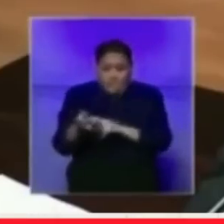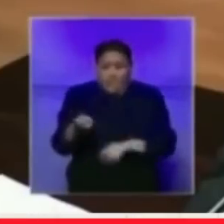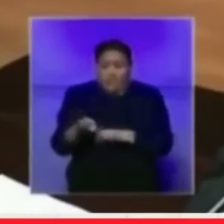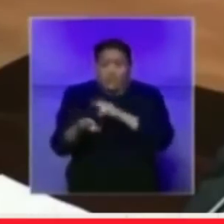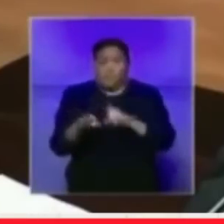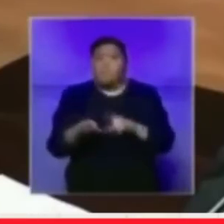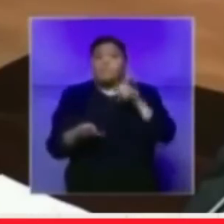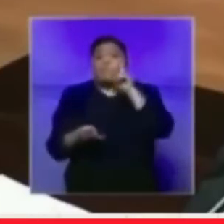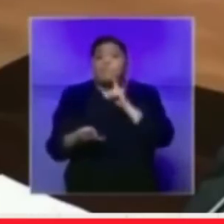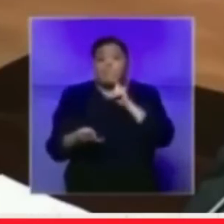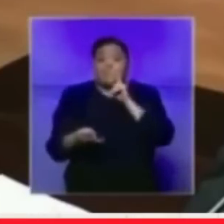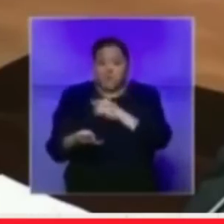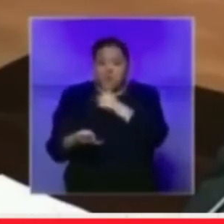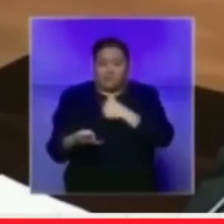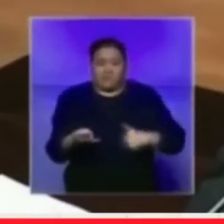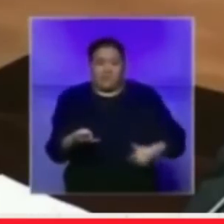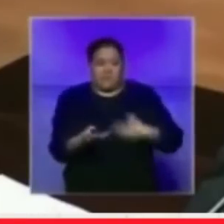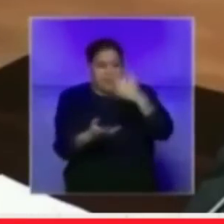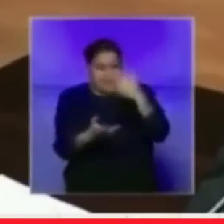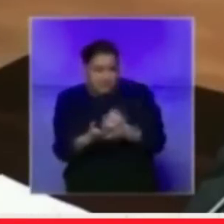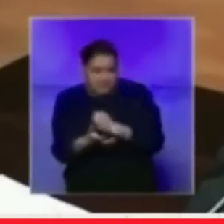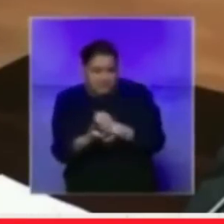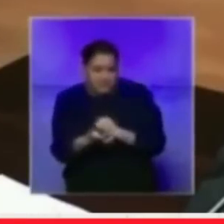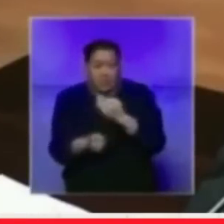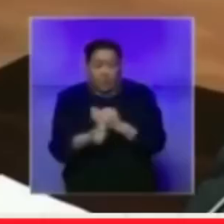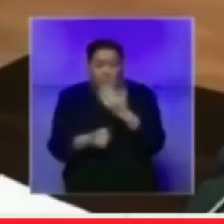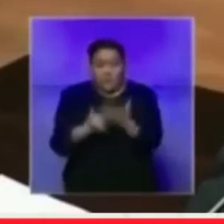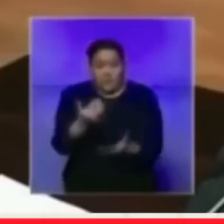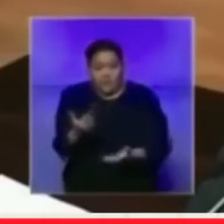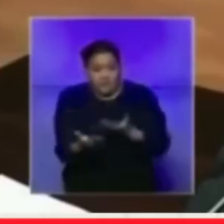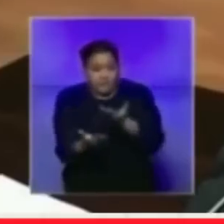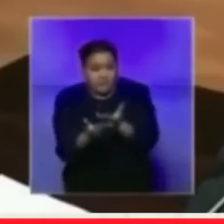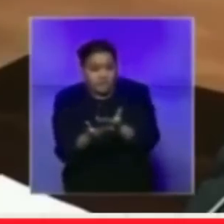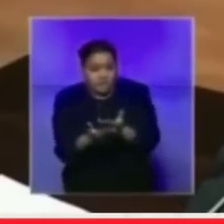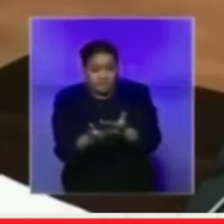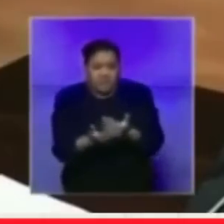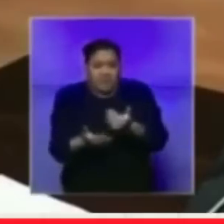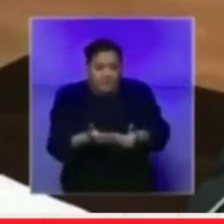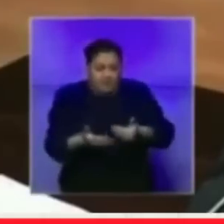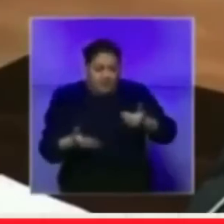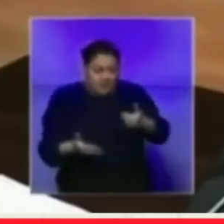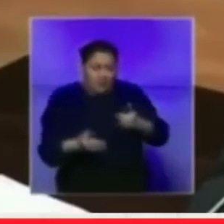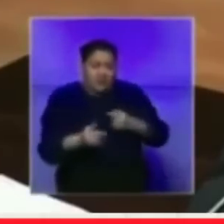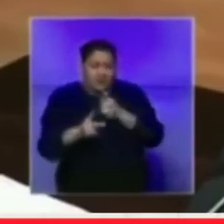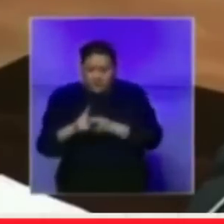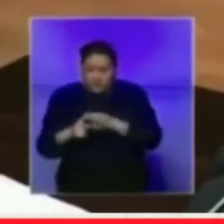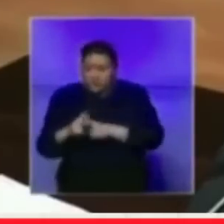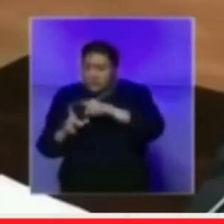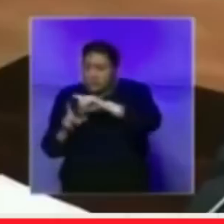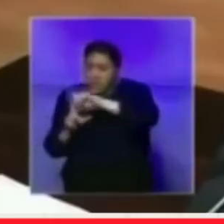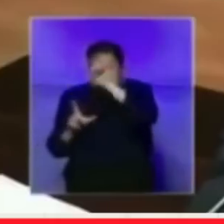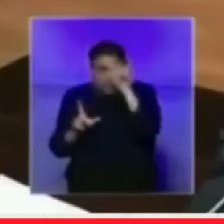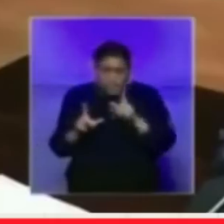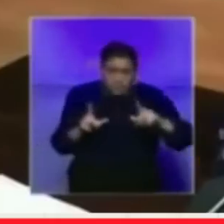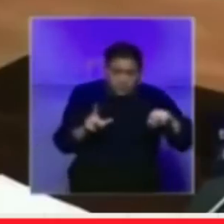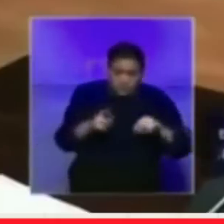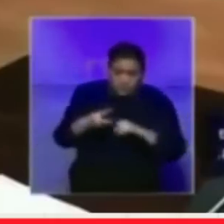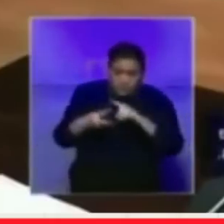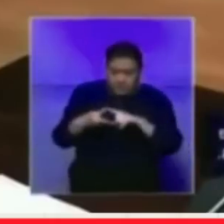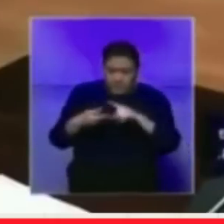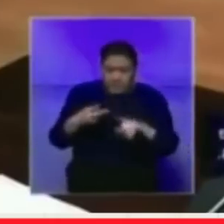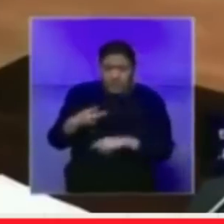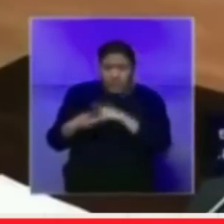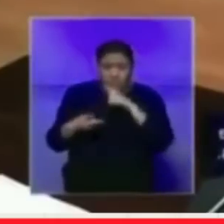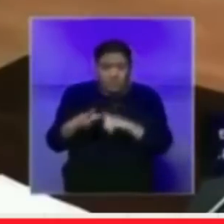electa. En la propuesta que se somete a su consideración, previo a realizar el cómputo final, la declaración de validez de la elección